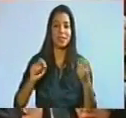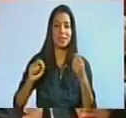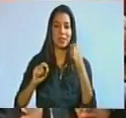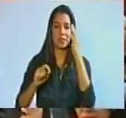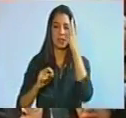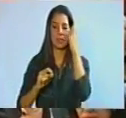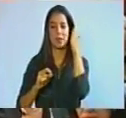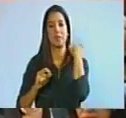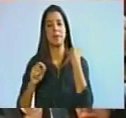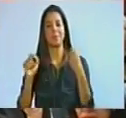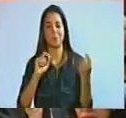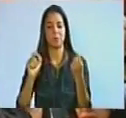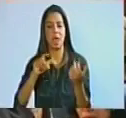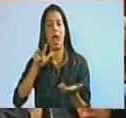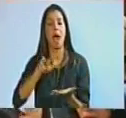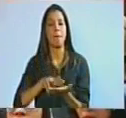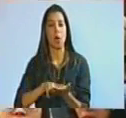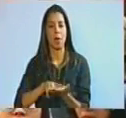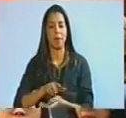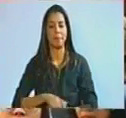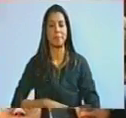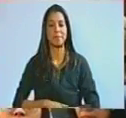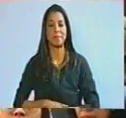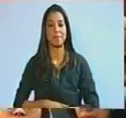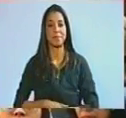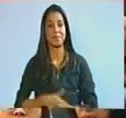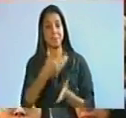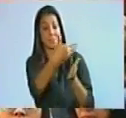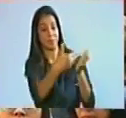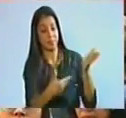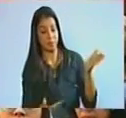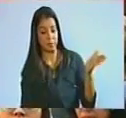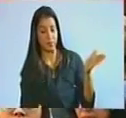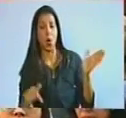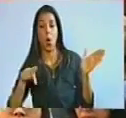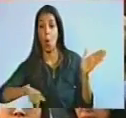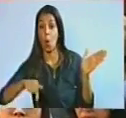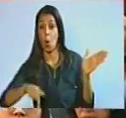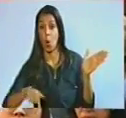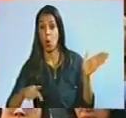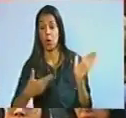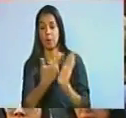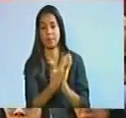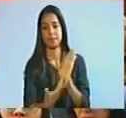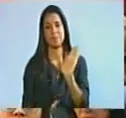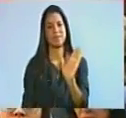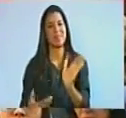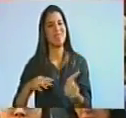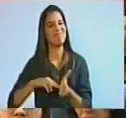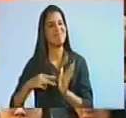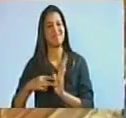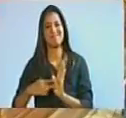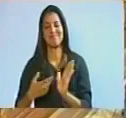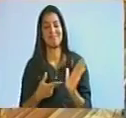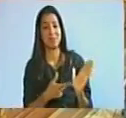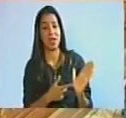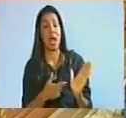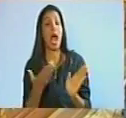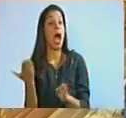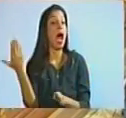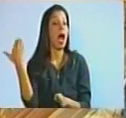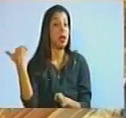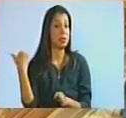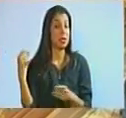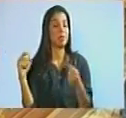Constituyente. El resultado que traemos acá en el día de hoy tiene que ver con un debate